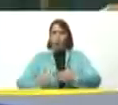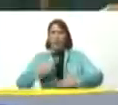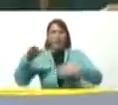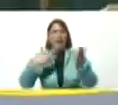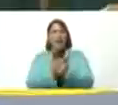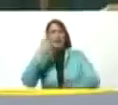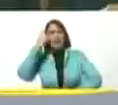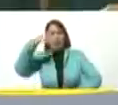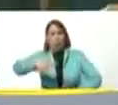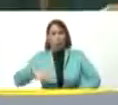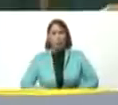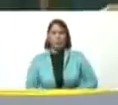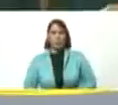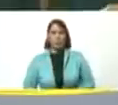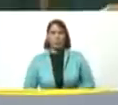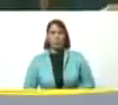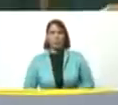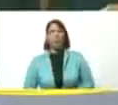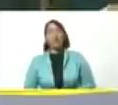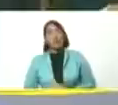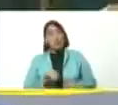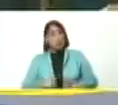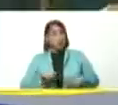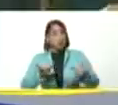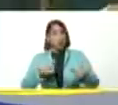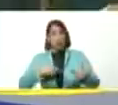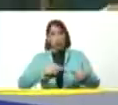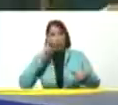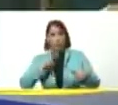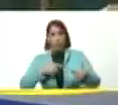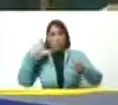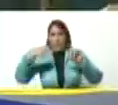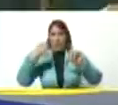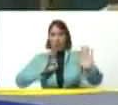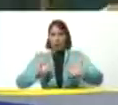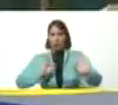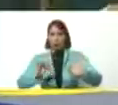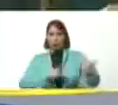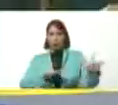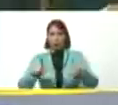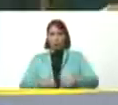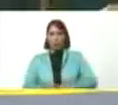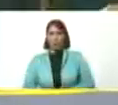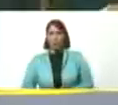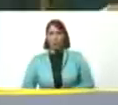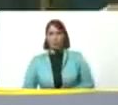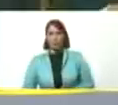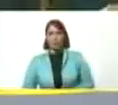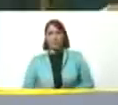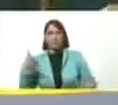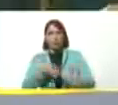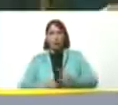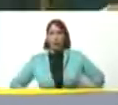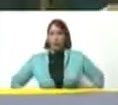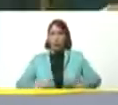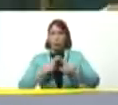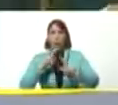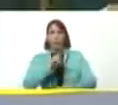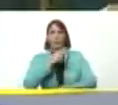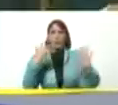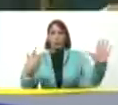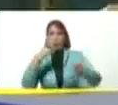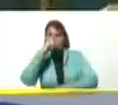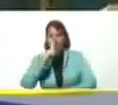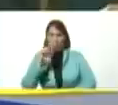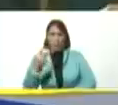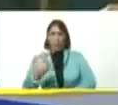el día de hoy, así ha sido. Vamos a ver un video que han preparado sobre este encuentro. 28 años